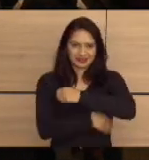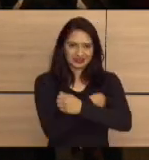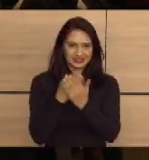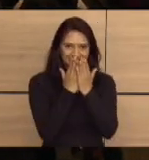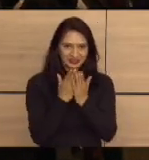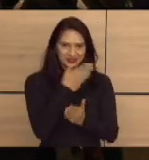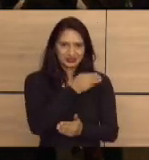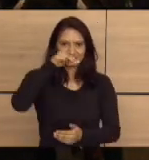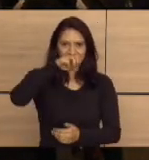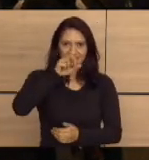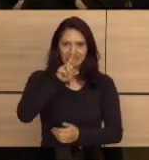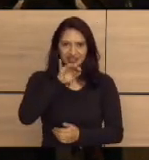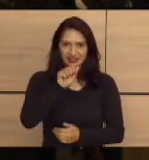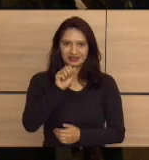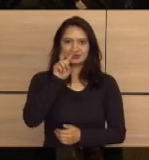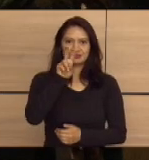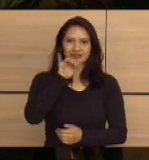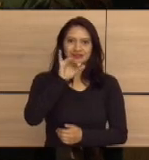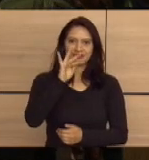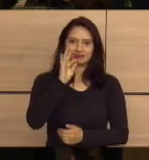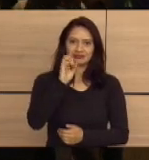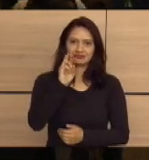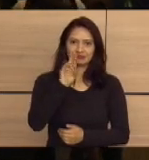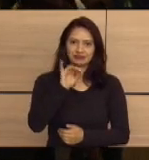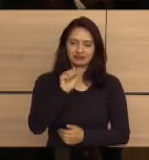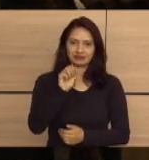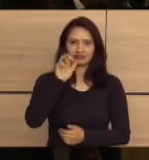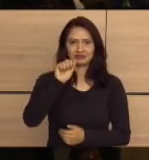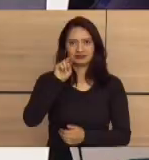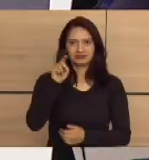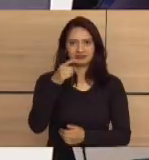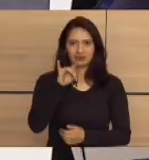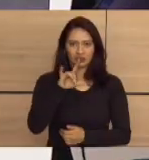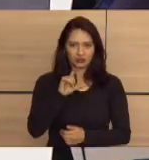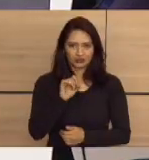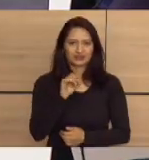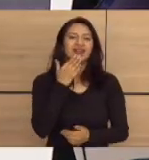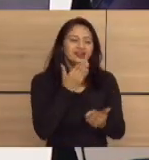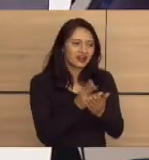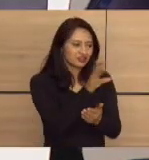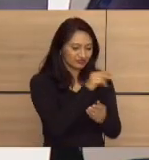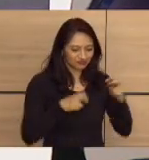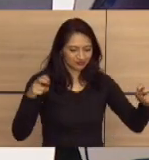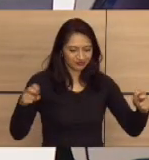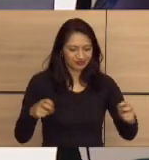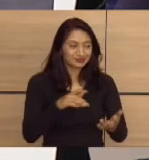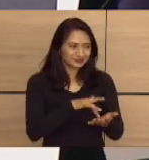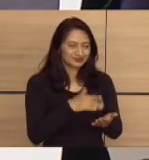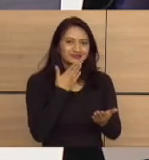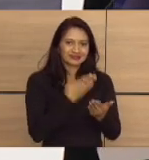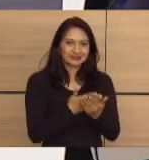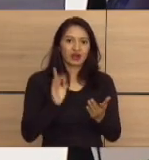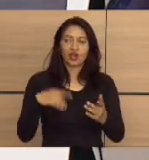Educación, María Victoria Angulo, y por supuesto a los demás panelistas. Hasta este punto va el